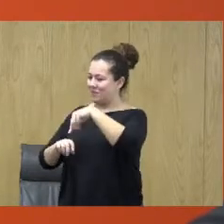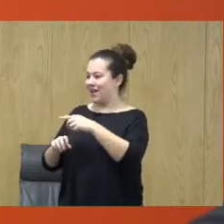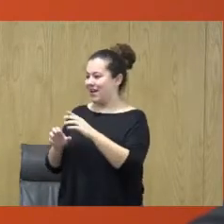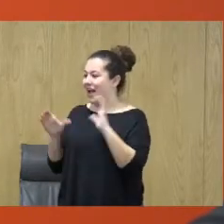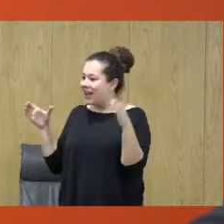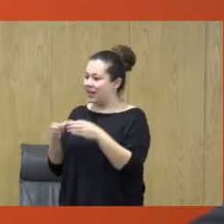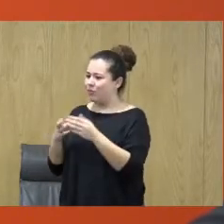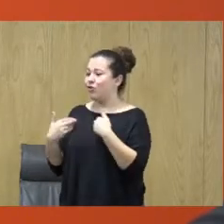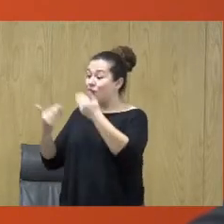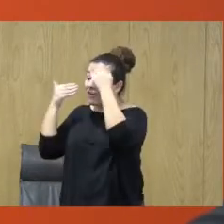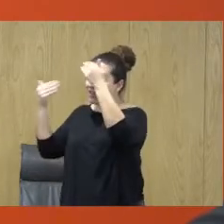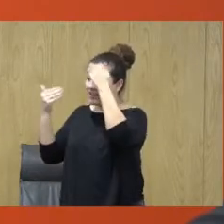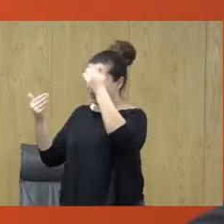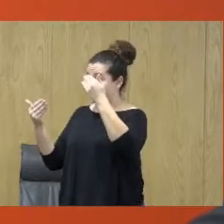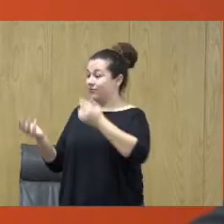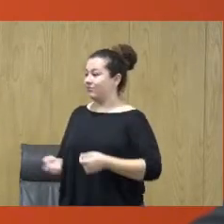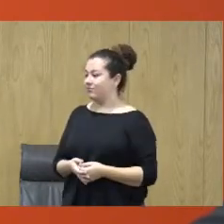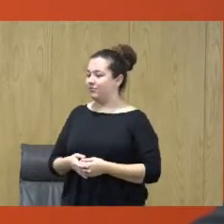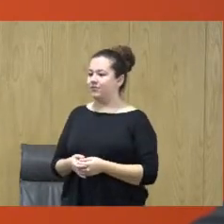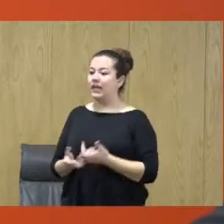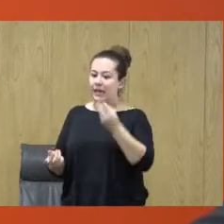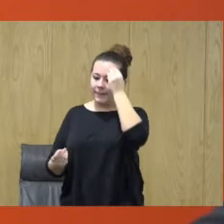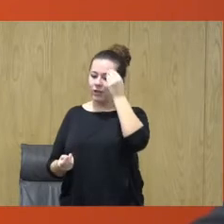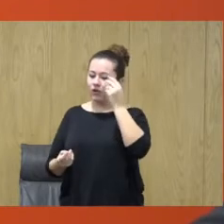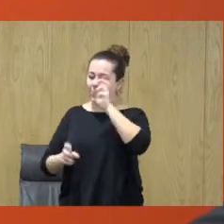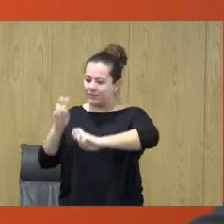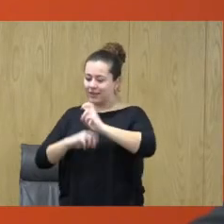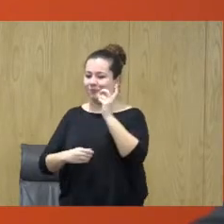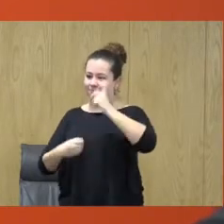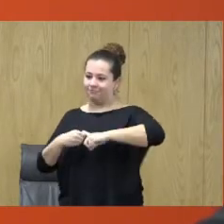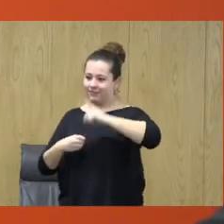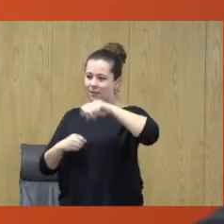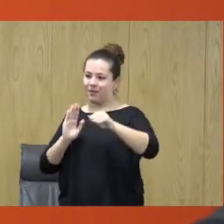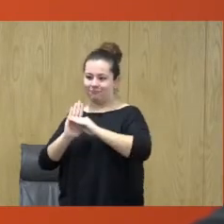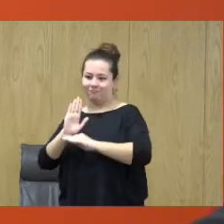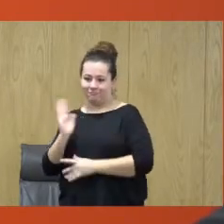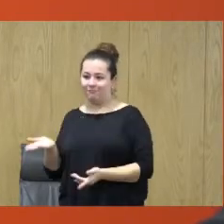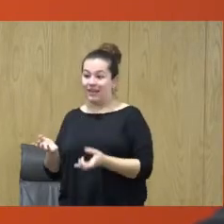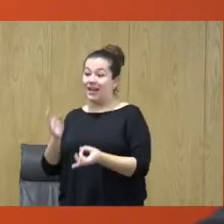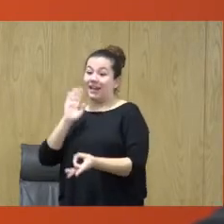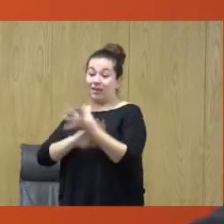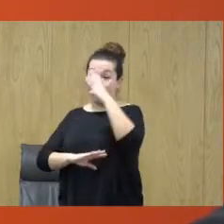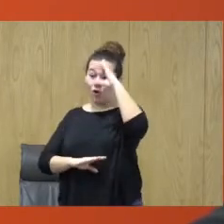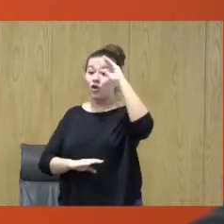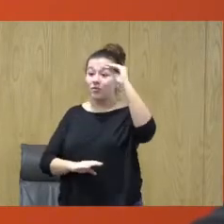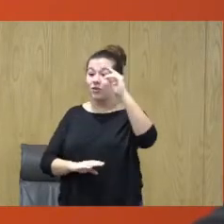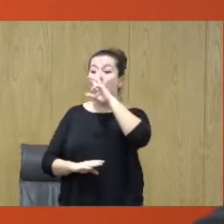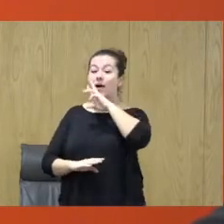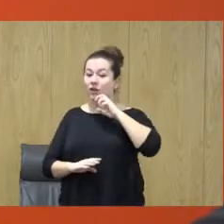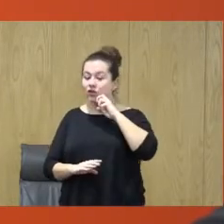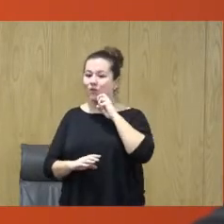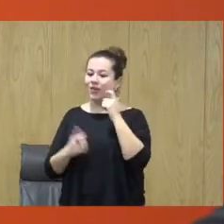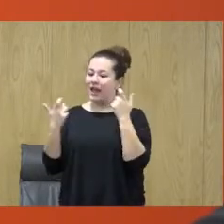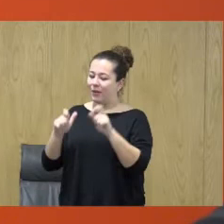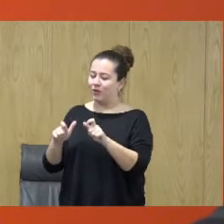los felicito, se inscribe, se inserta dentro de esa estela. La generación de conocimiento valioso en un ámbito,